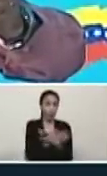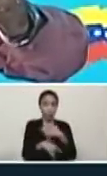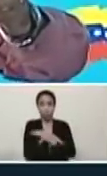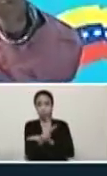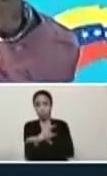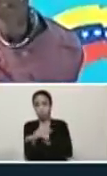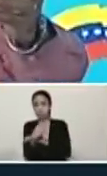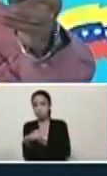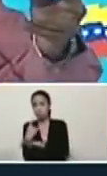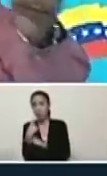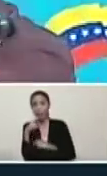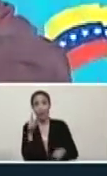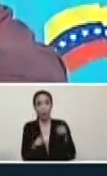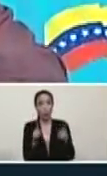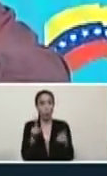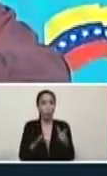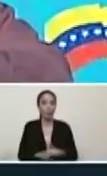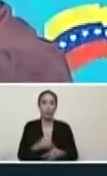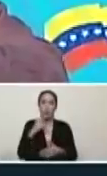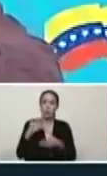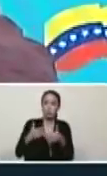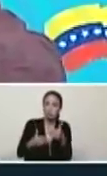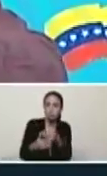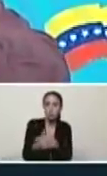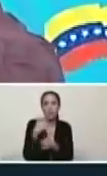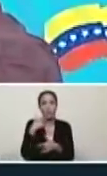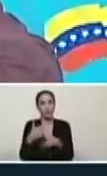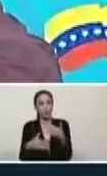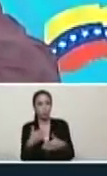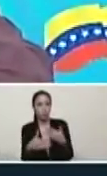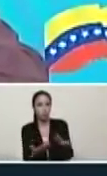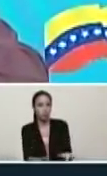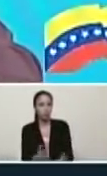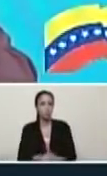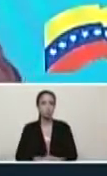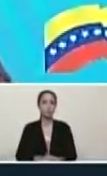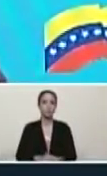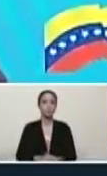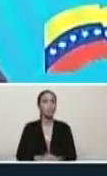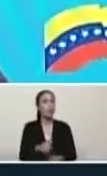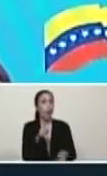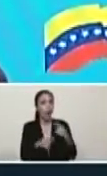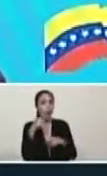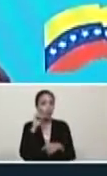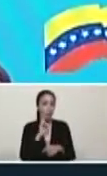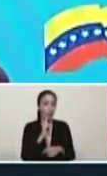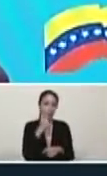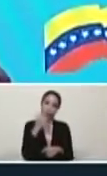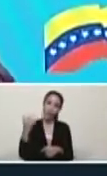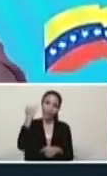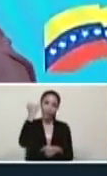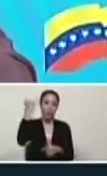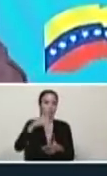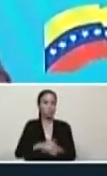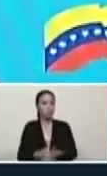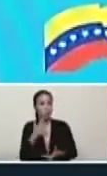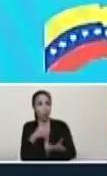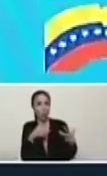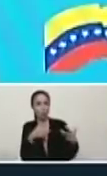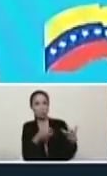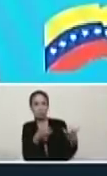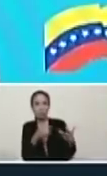traiciones, de avances parciales de nuestro libertador Simón Bolívar y de los